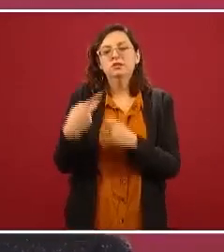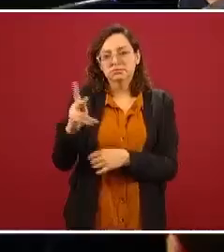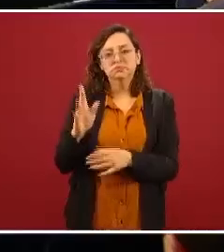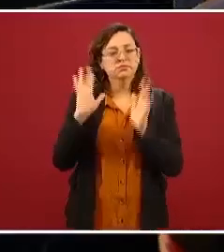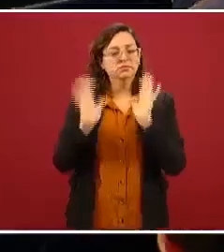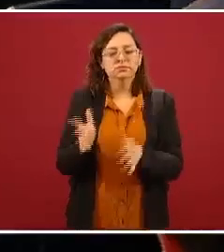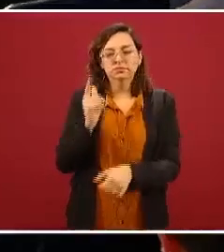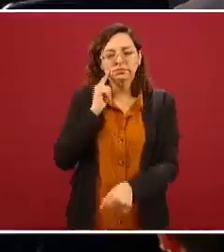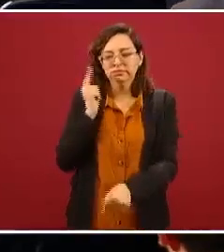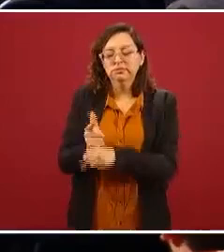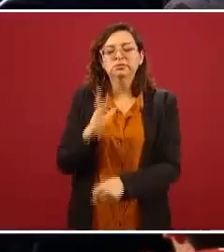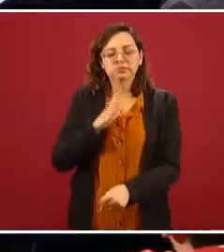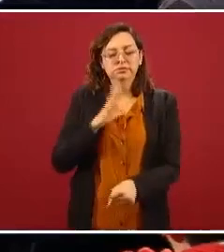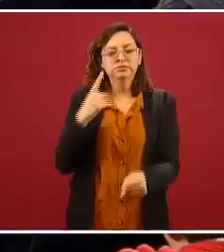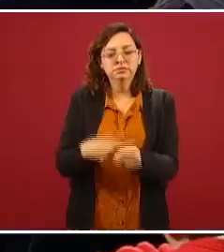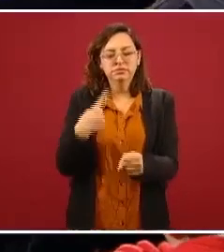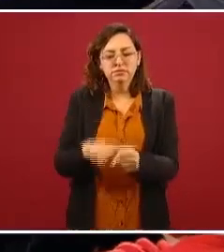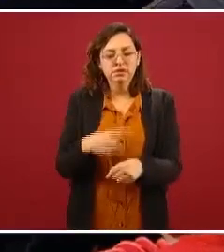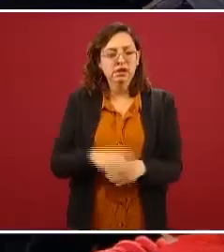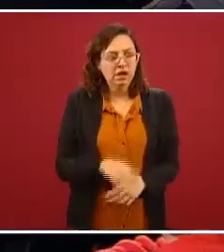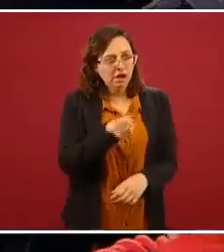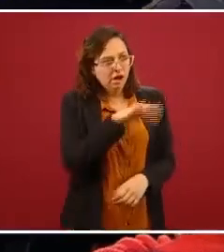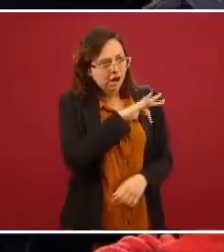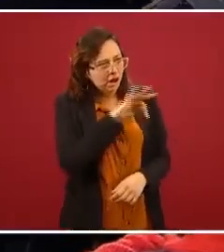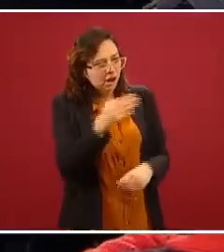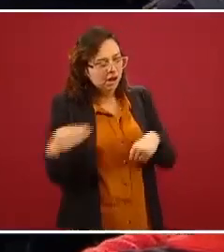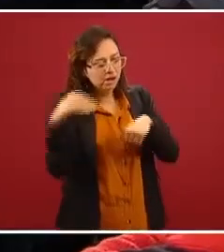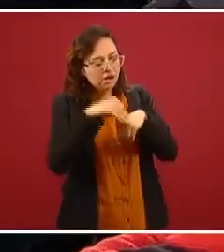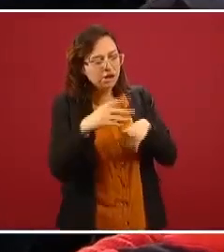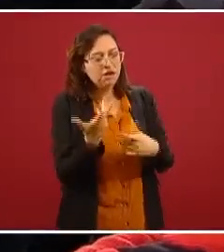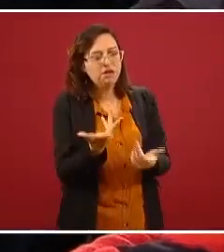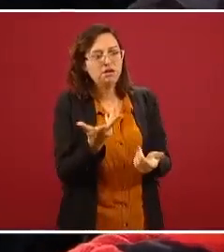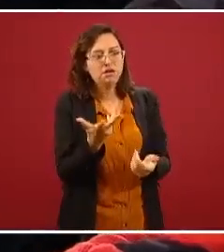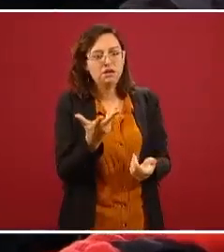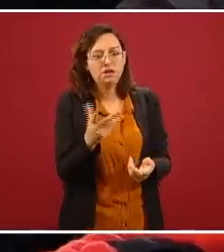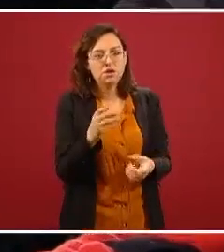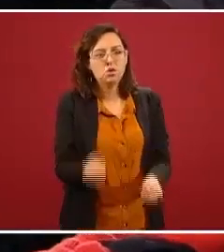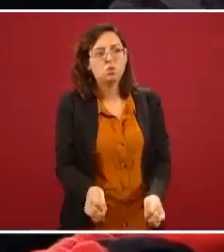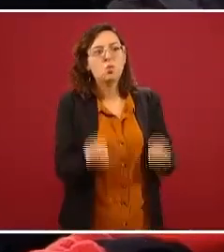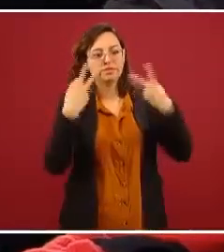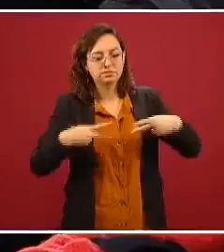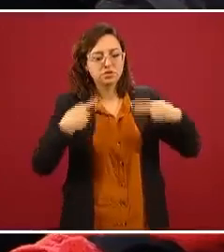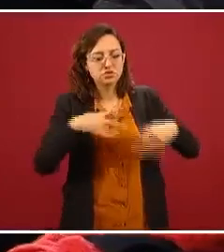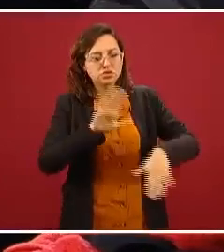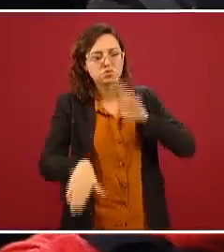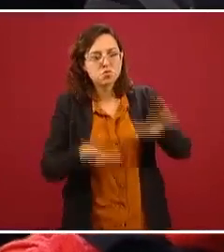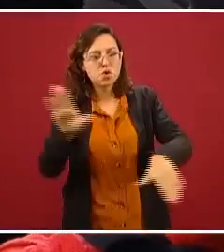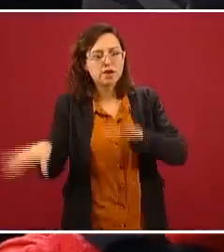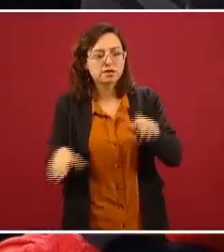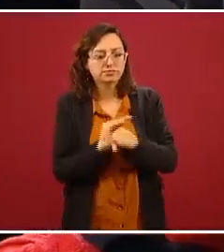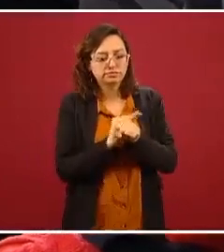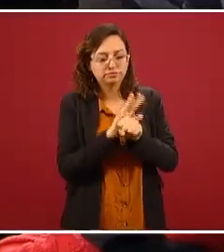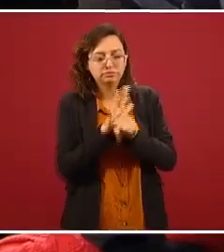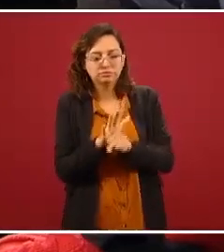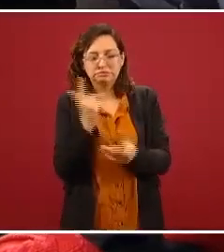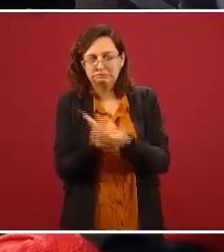si nos puede hablar nada más un poco del índice de letalidad del coronavirus. Ya usted había dicho hace unos días